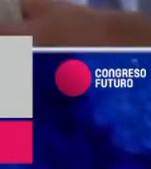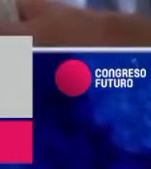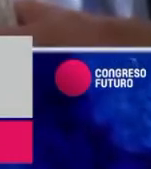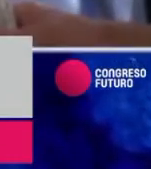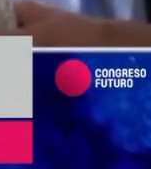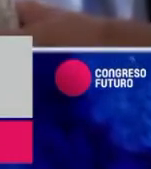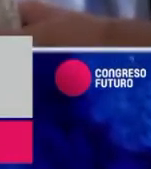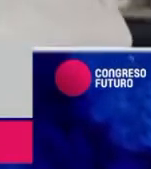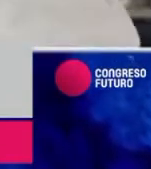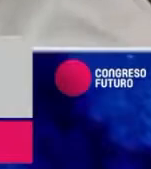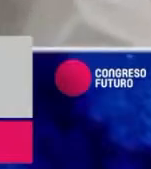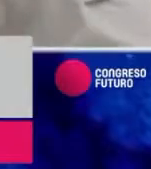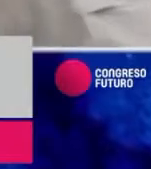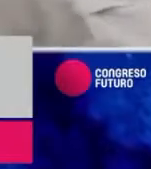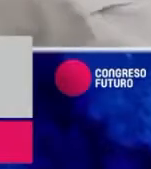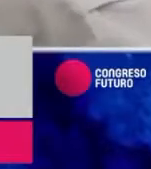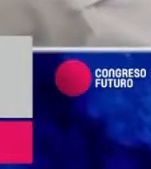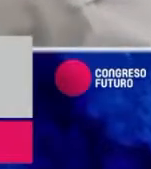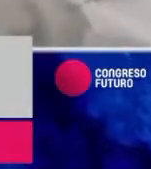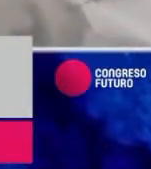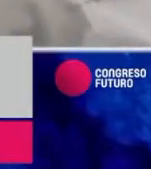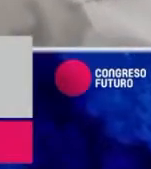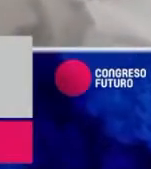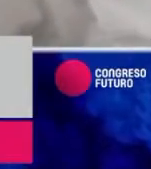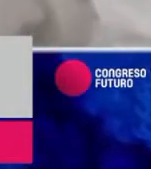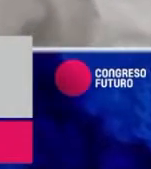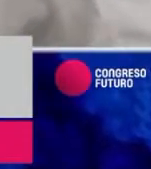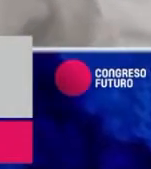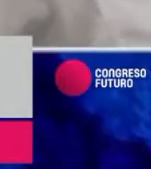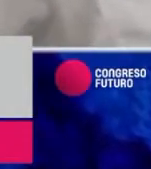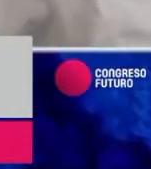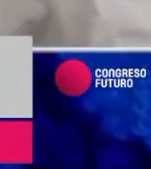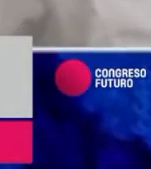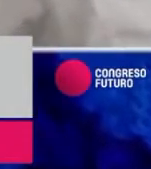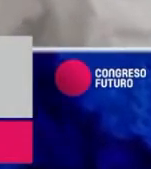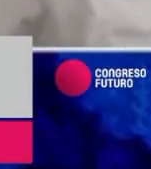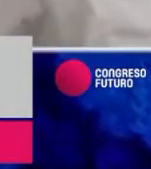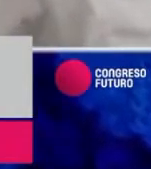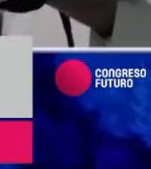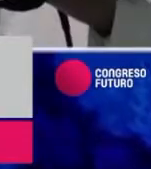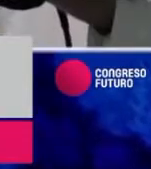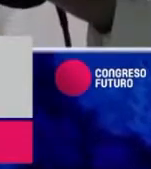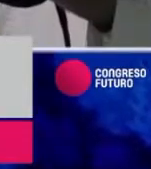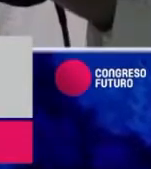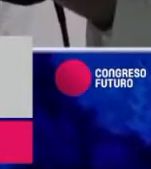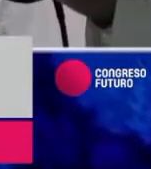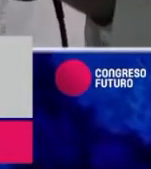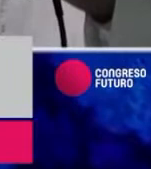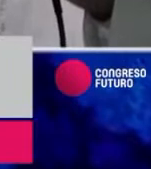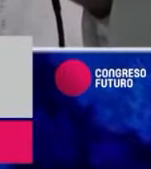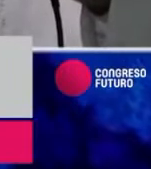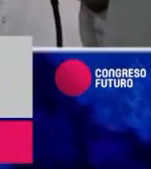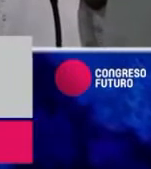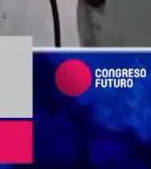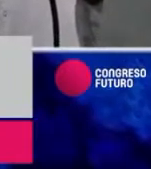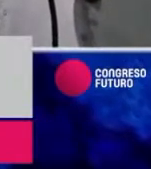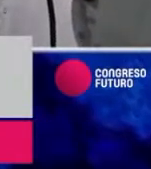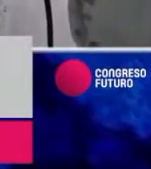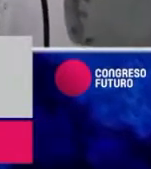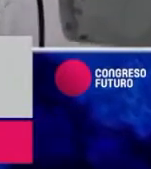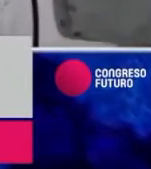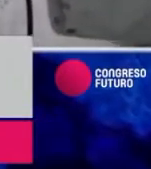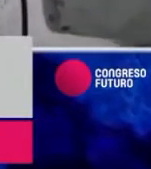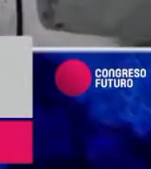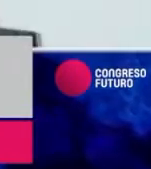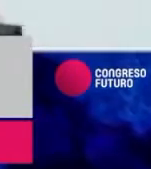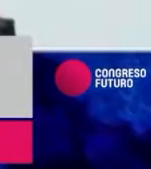programadoras, digamos. También vamos a presentar un proyecto muy interesante que se llama IDEO Digital y que tiene que ver con instalar ciencias de la computación en la